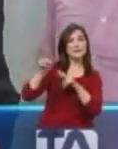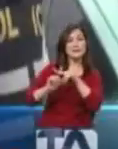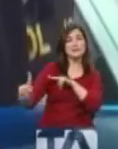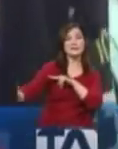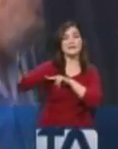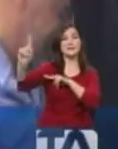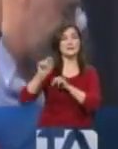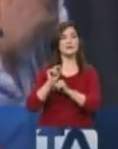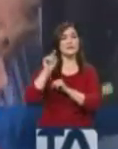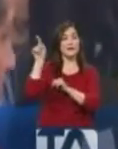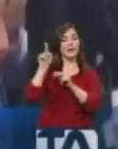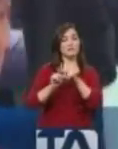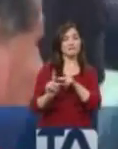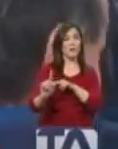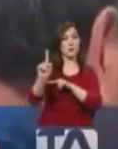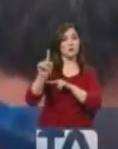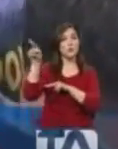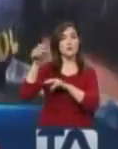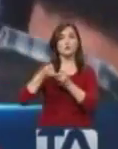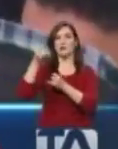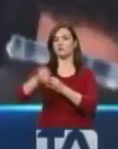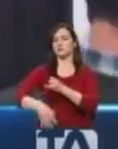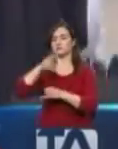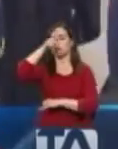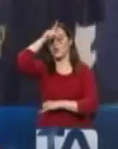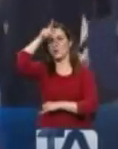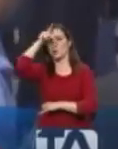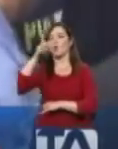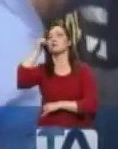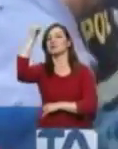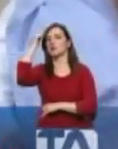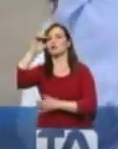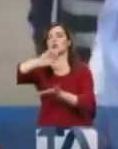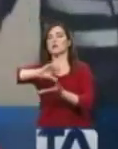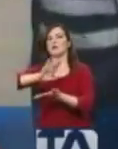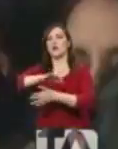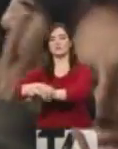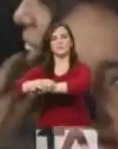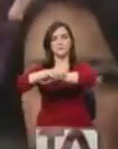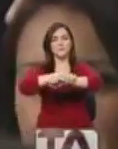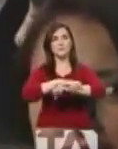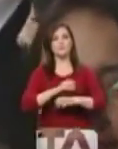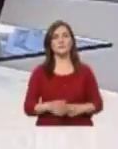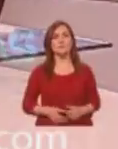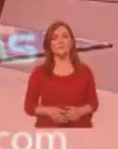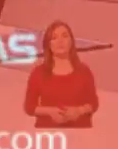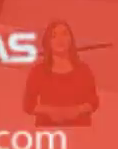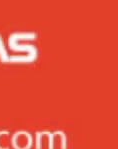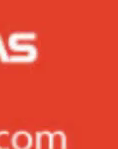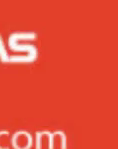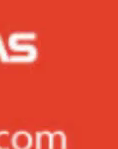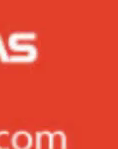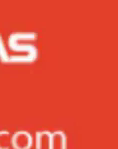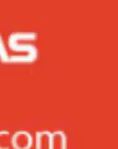Yanuseli, Carlos Pareja Cordero, este último detenido ayer en Lima. En Quito, Freddy Paredes, 24 horas.